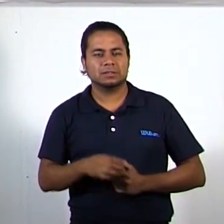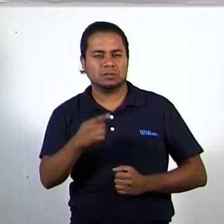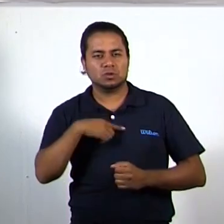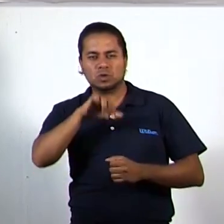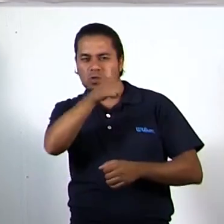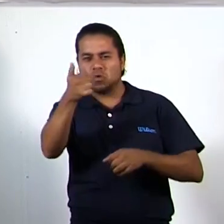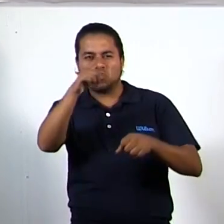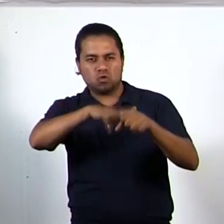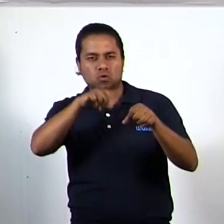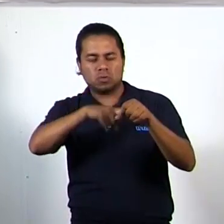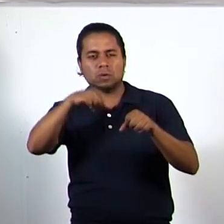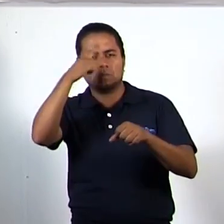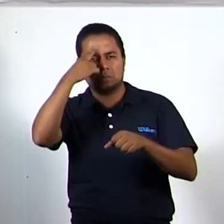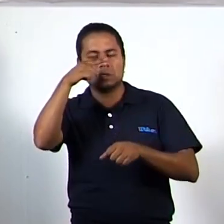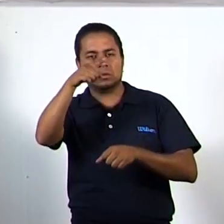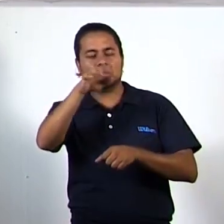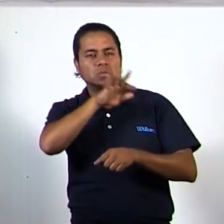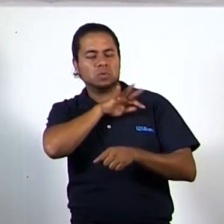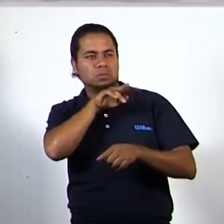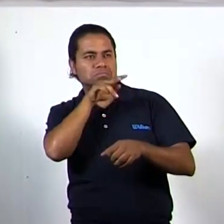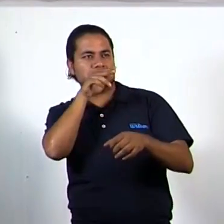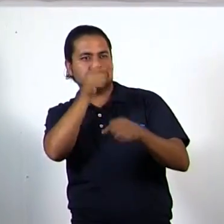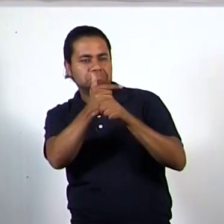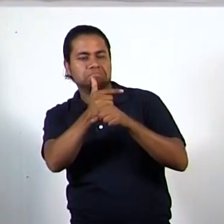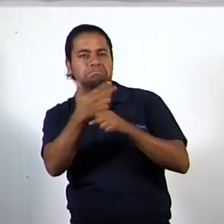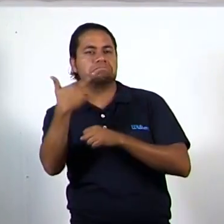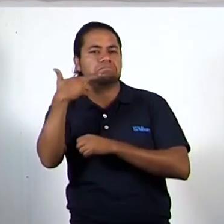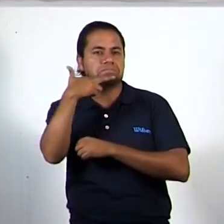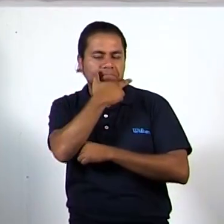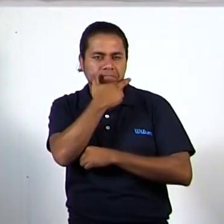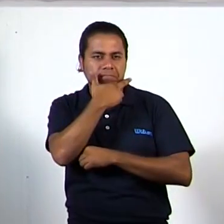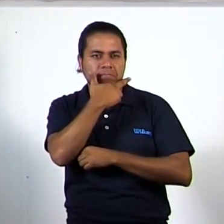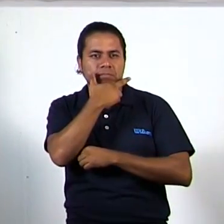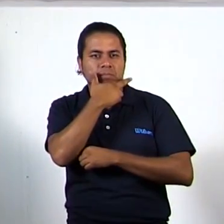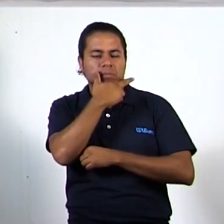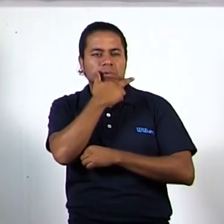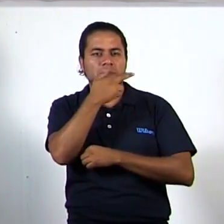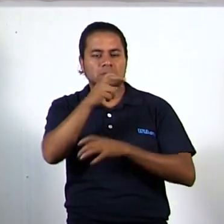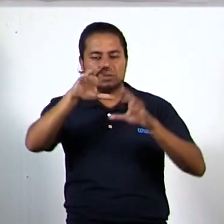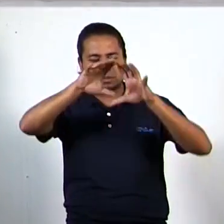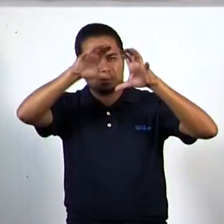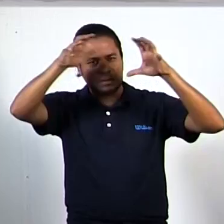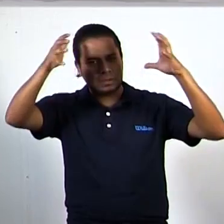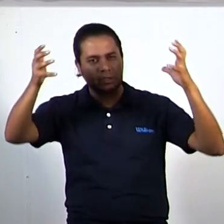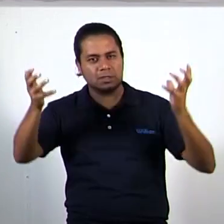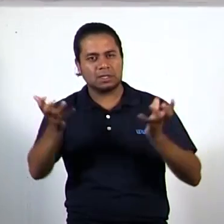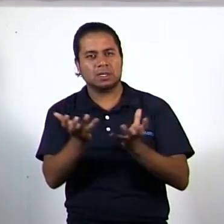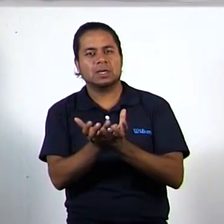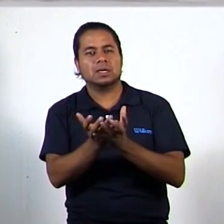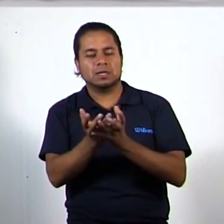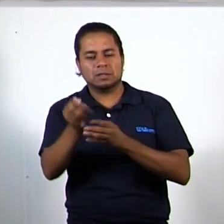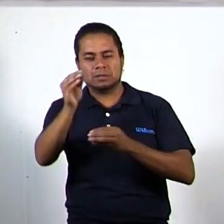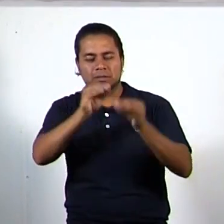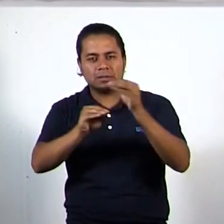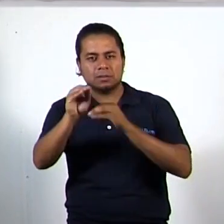color para que tengamos esa diferenciación que pertenece a un universo.